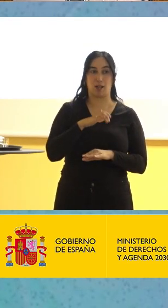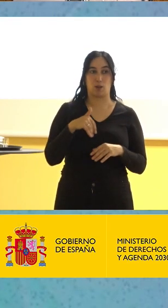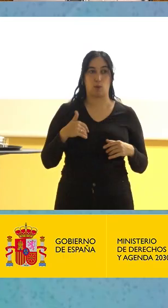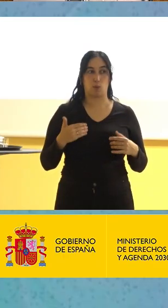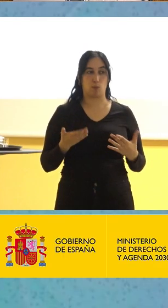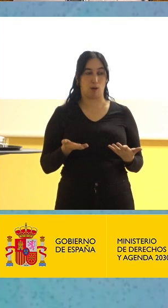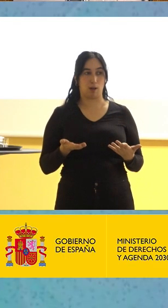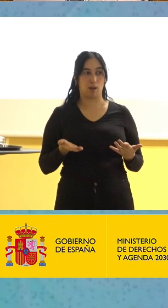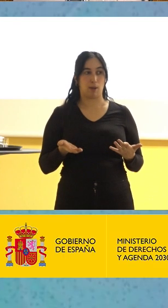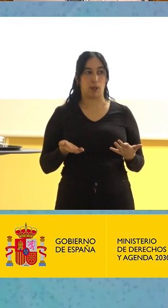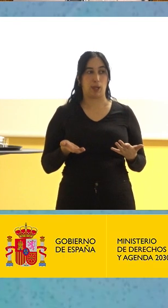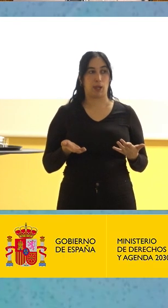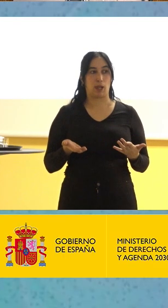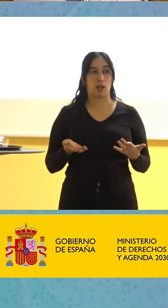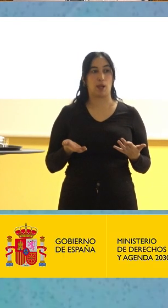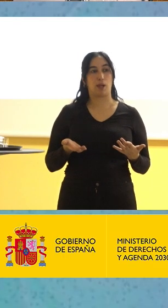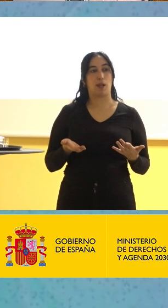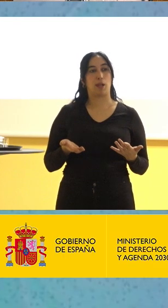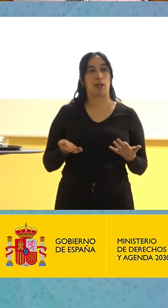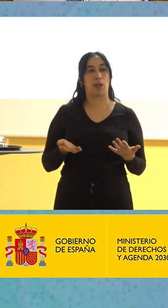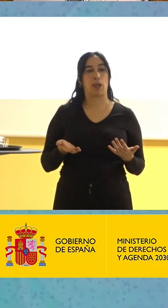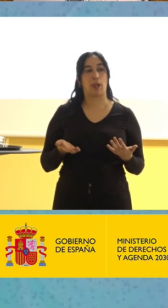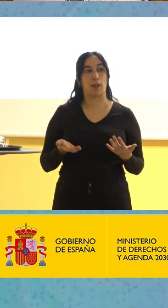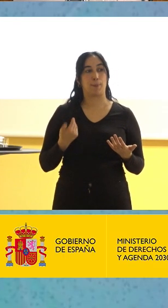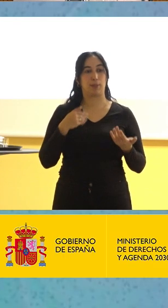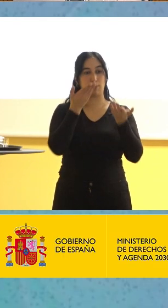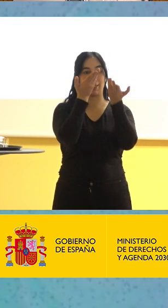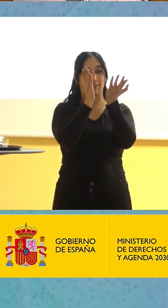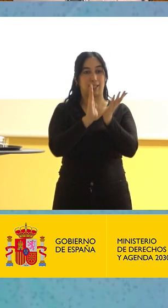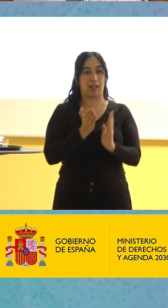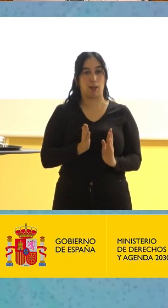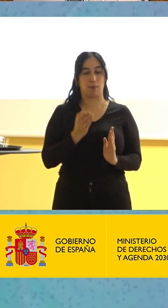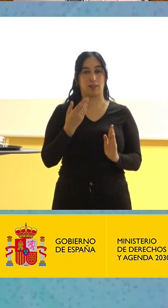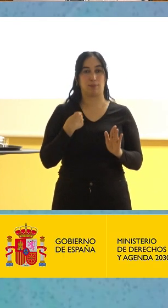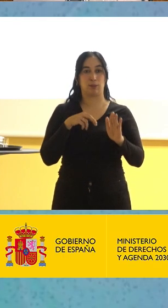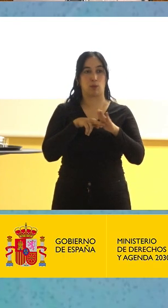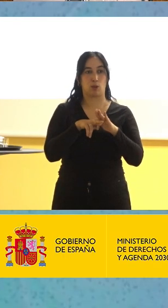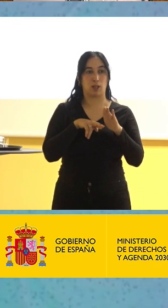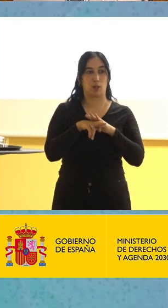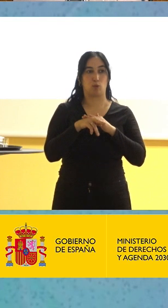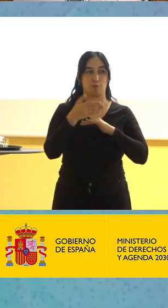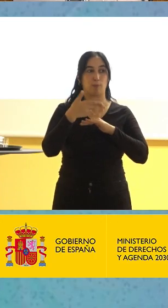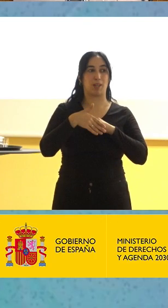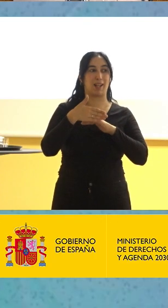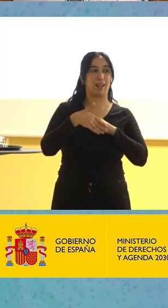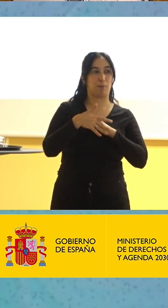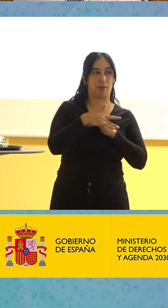es que pues estas terapias y estos recursos son